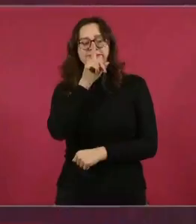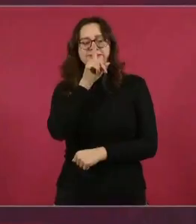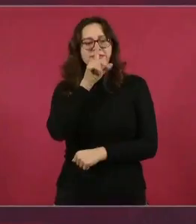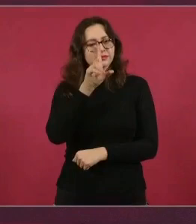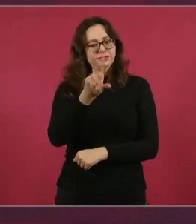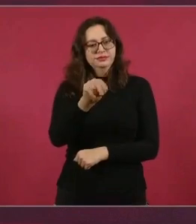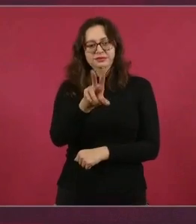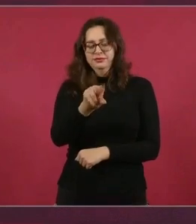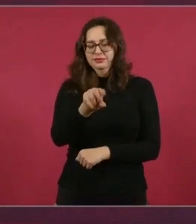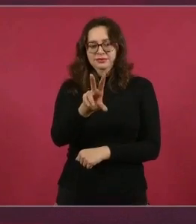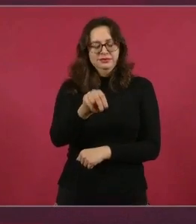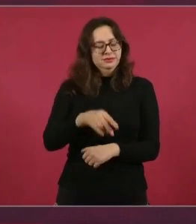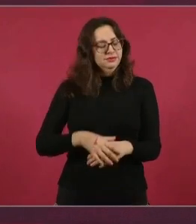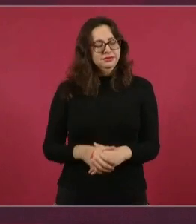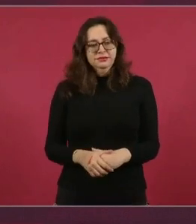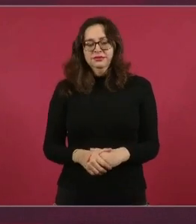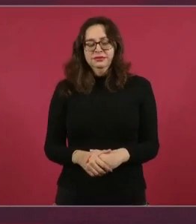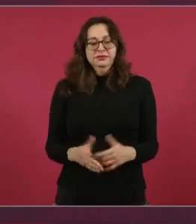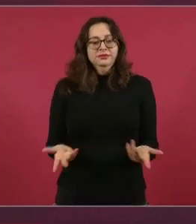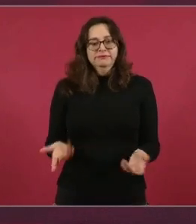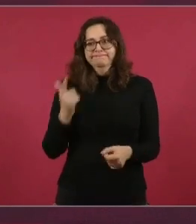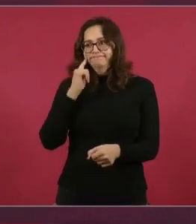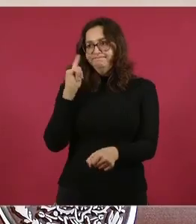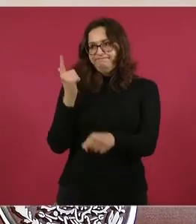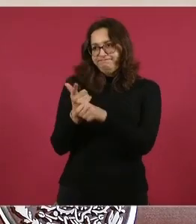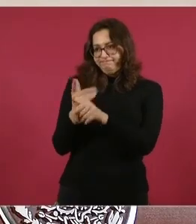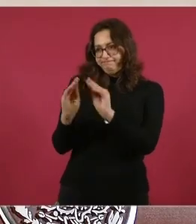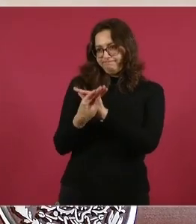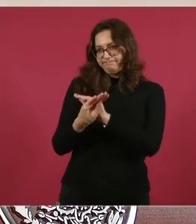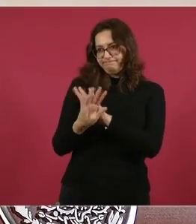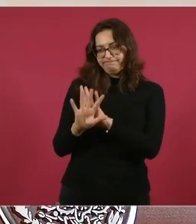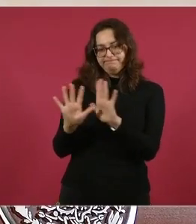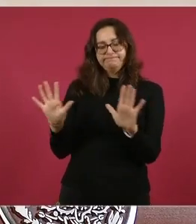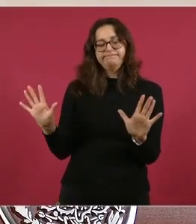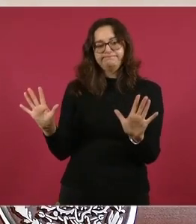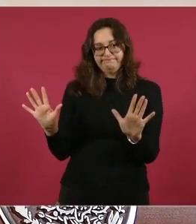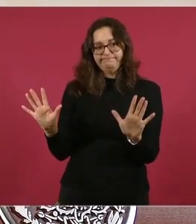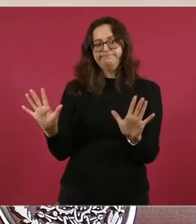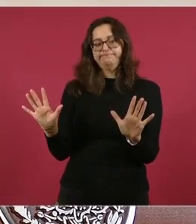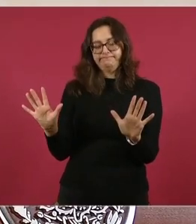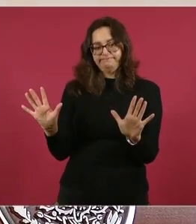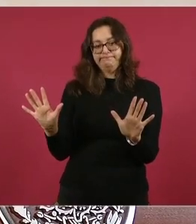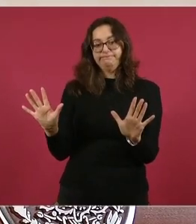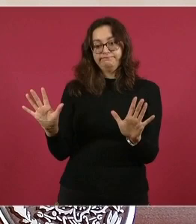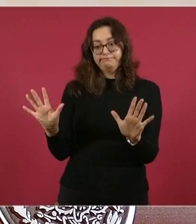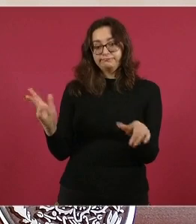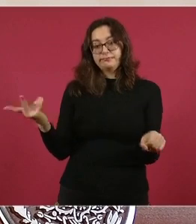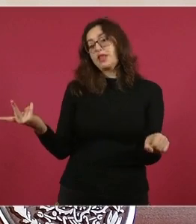porque evidentemente es un asunto